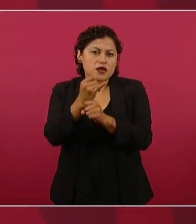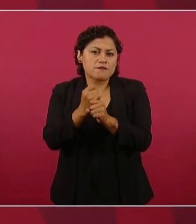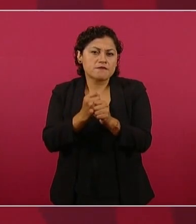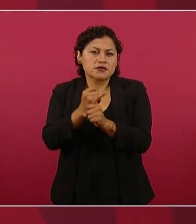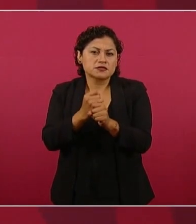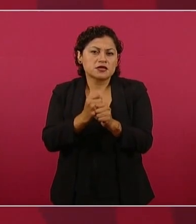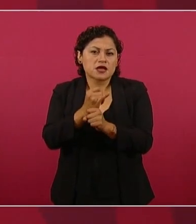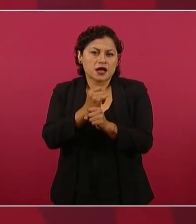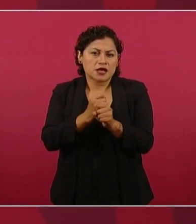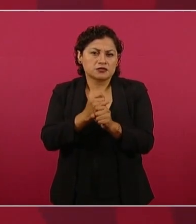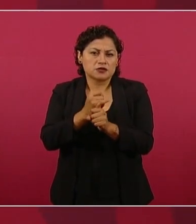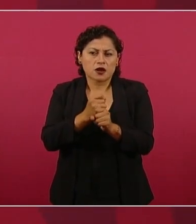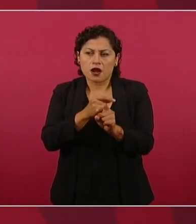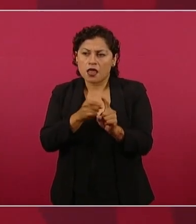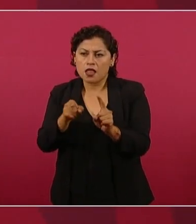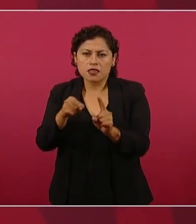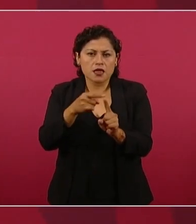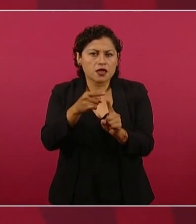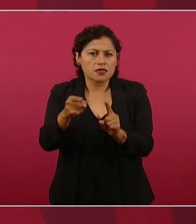ortodoxa,